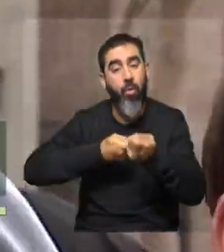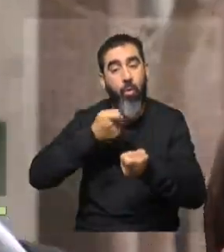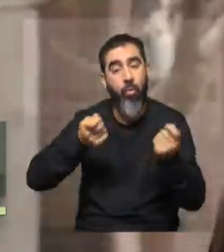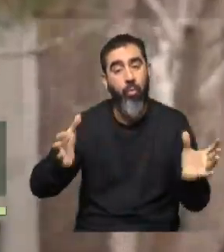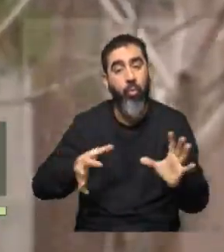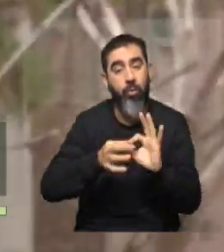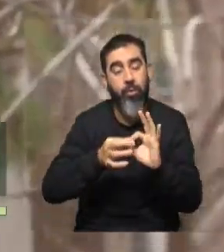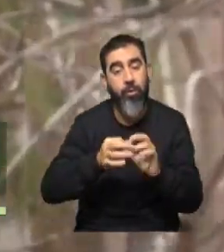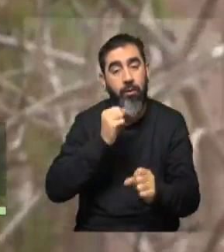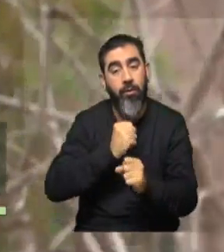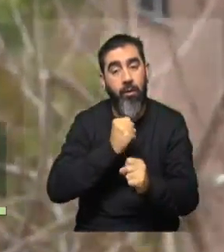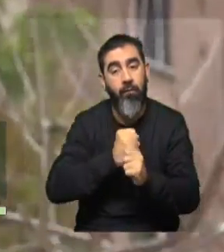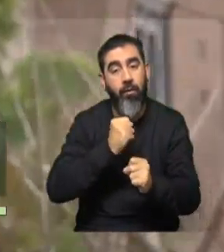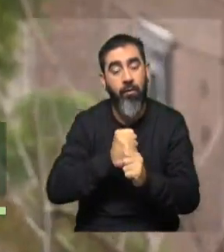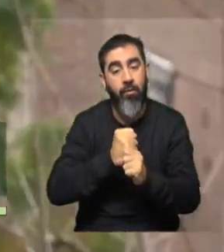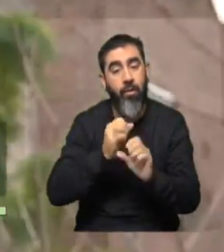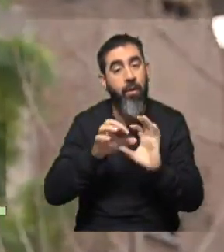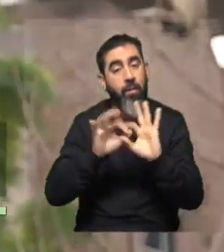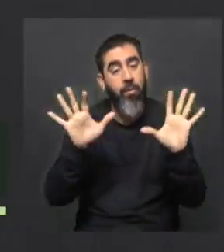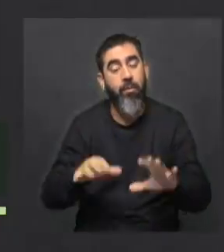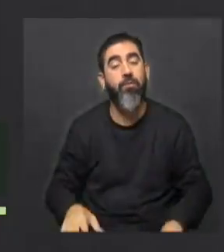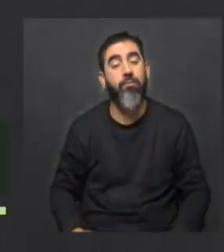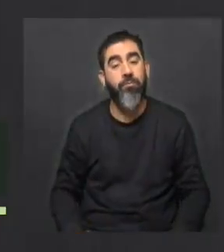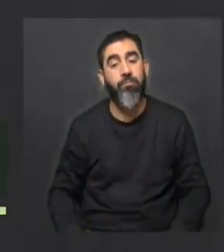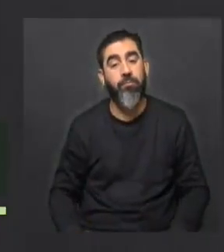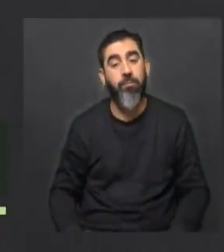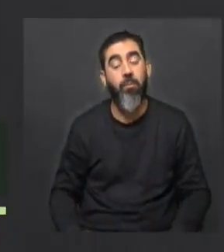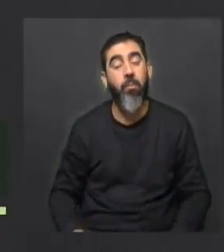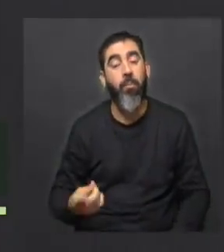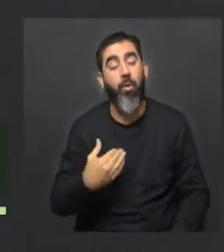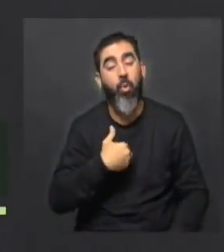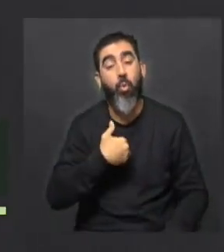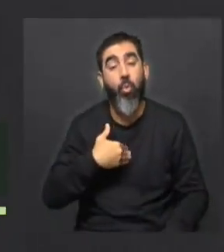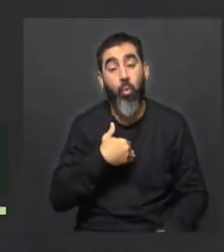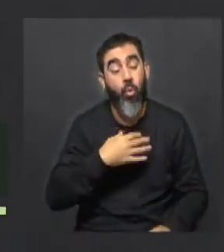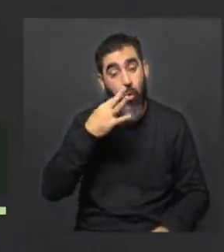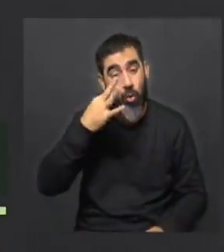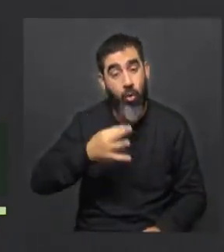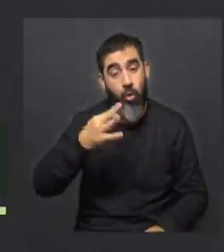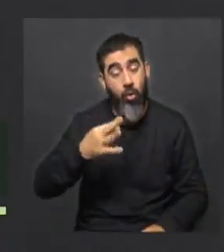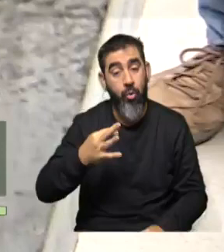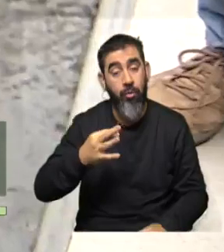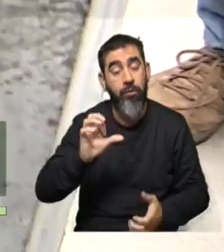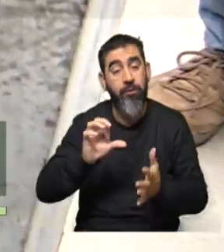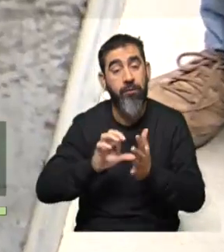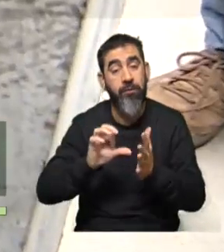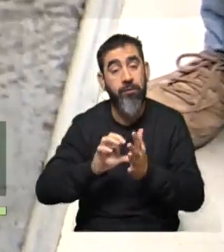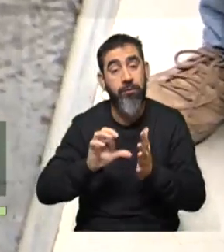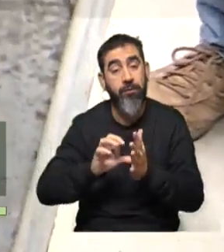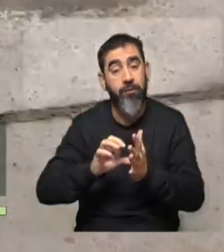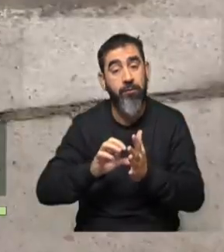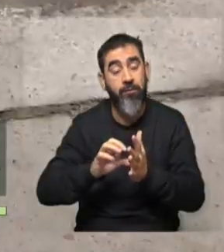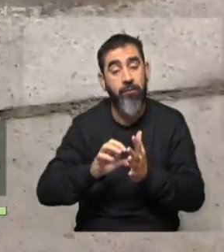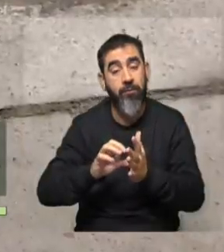unidad de los trabajadores de manera independiente pero jugando un papel en torno a un sistema de